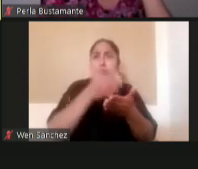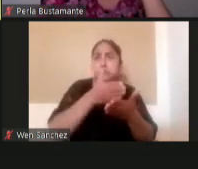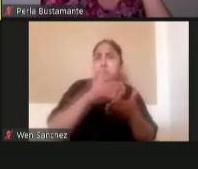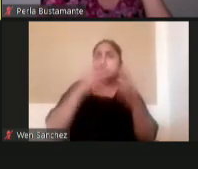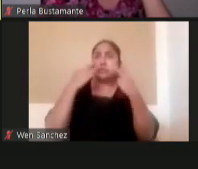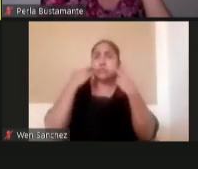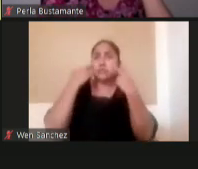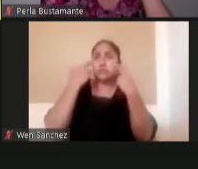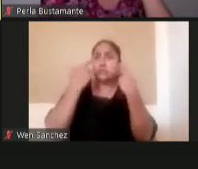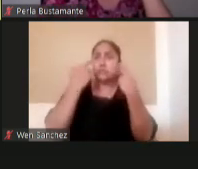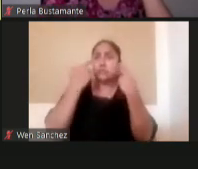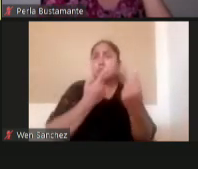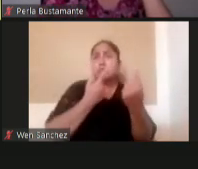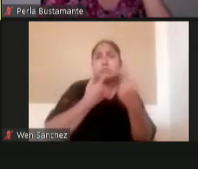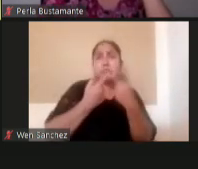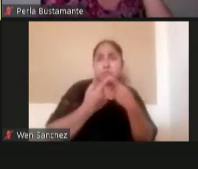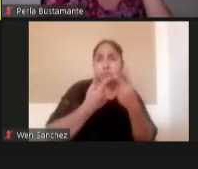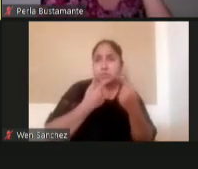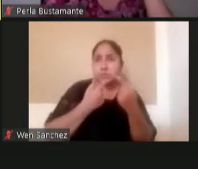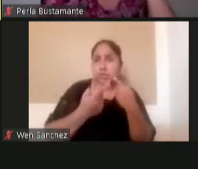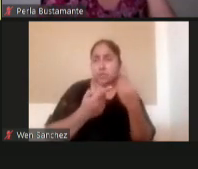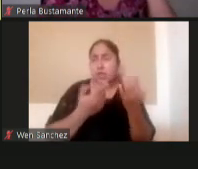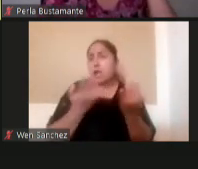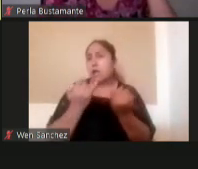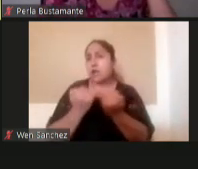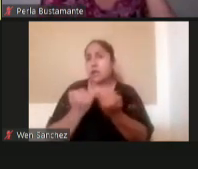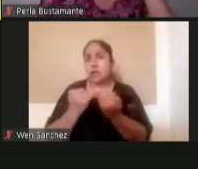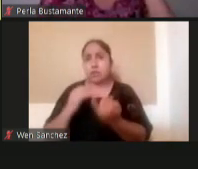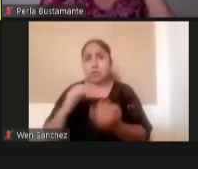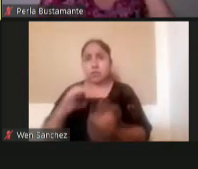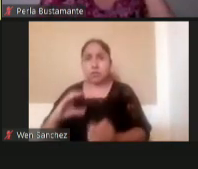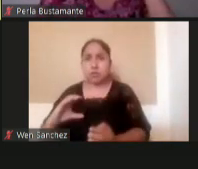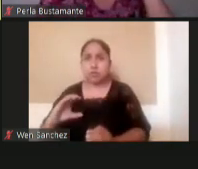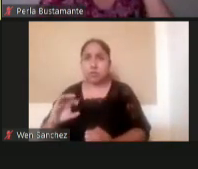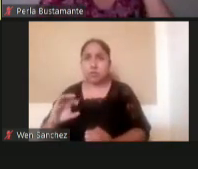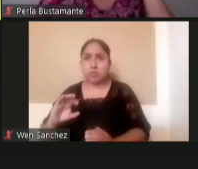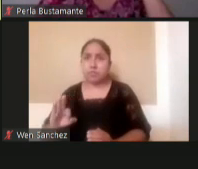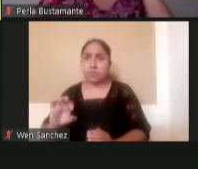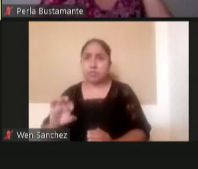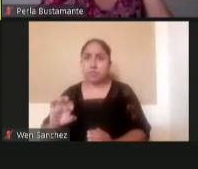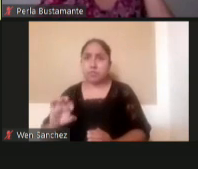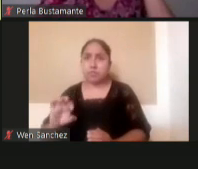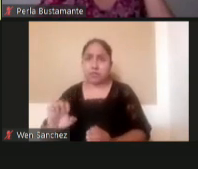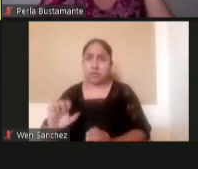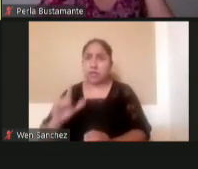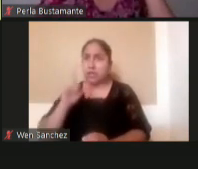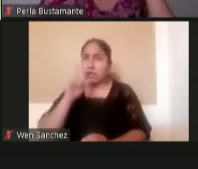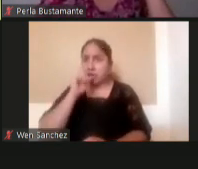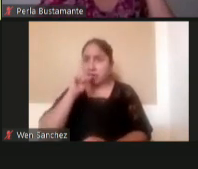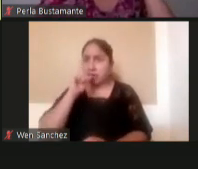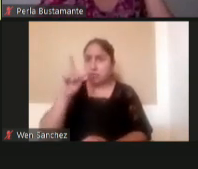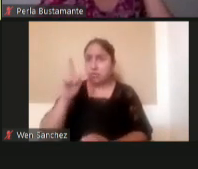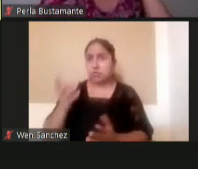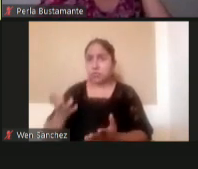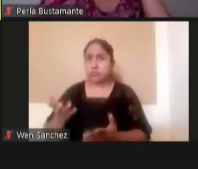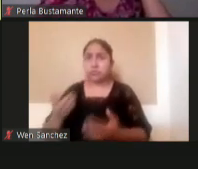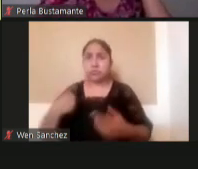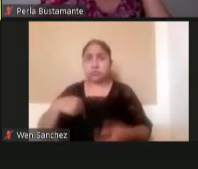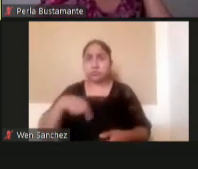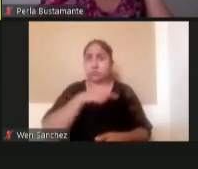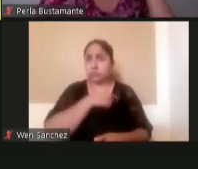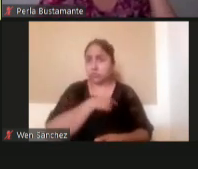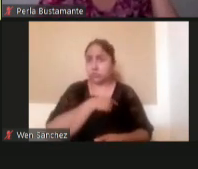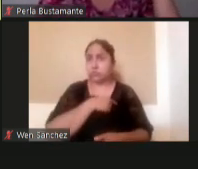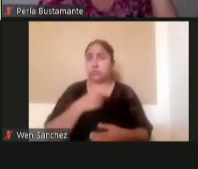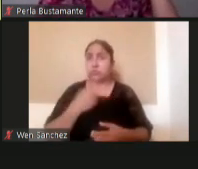sobre la energía eléctrica. Yo creo que sí es importante, sabemos que no está en las facultades del municipio el regularizar